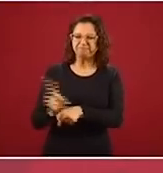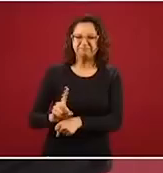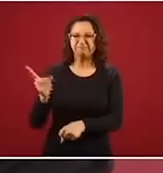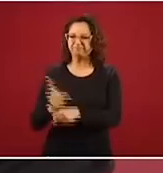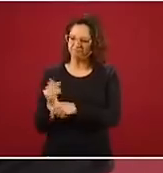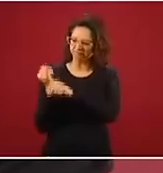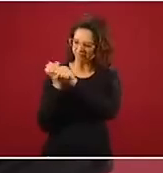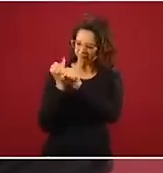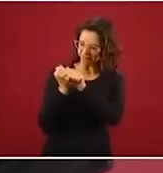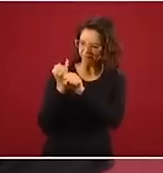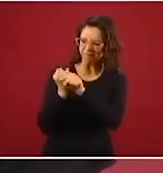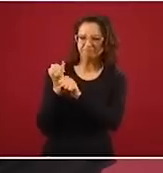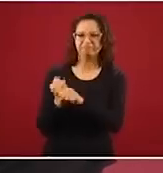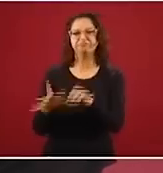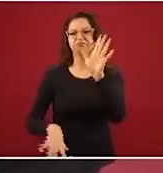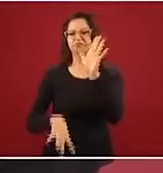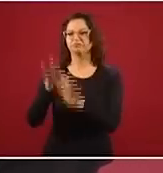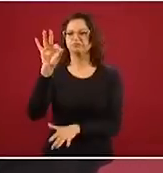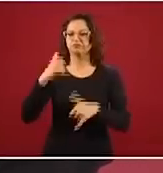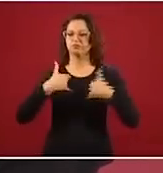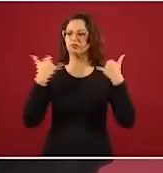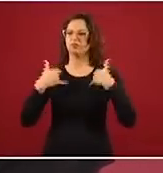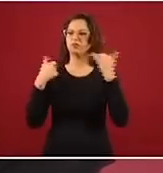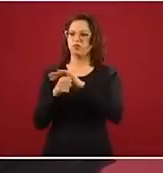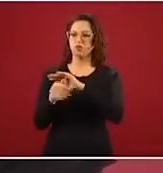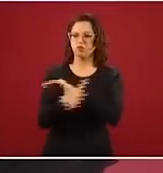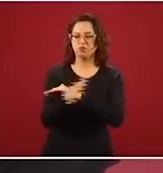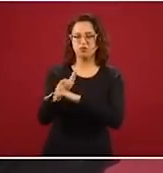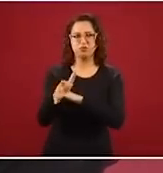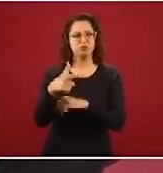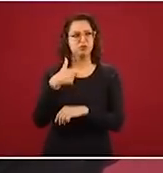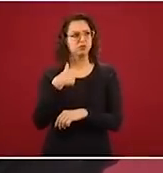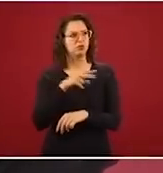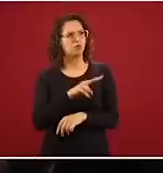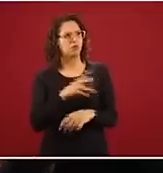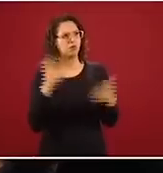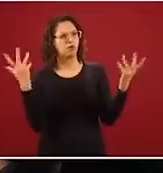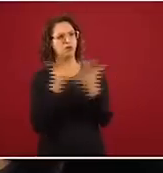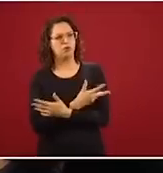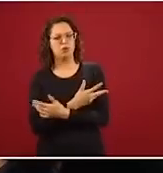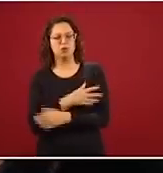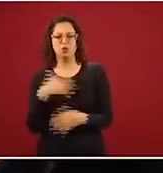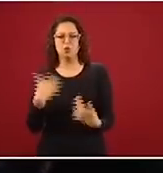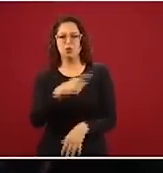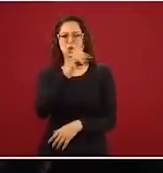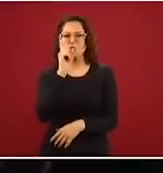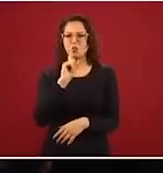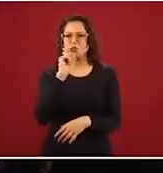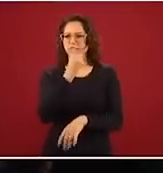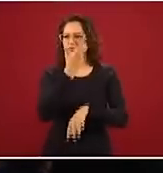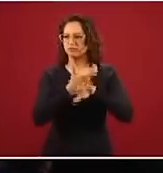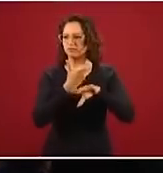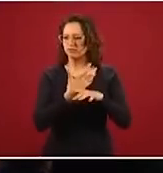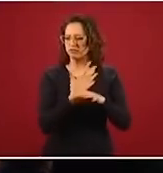hasta encontrar a los jóvenes de Ayotzinapa. A mí me dolió mucho eso, porque